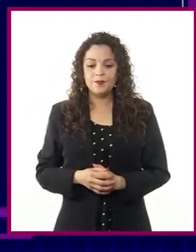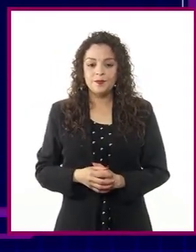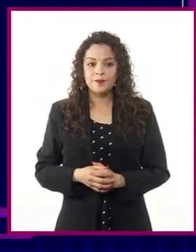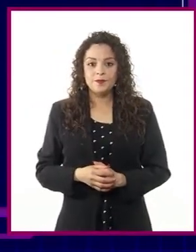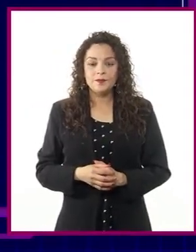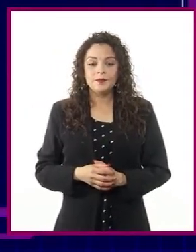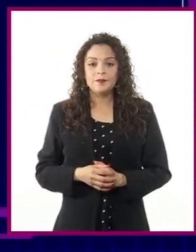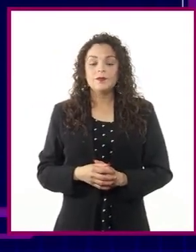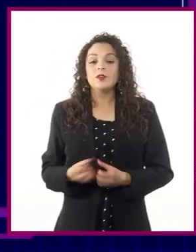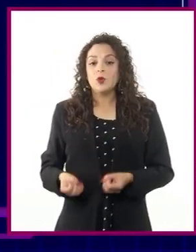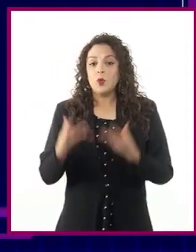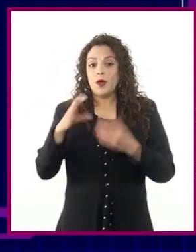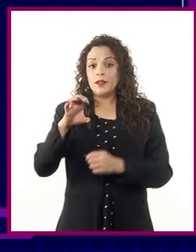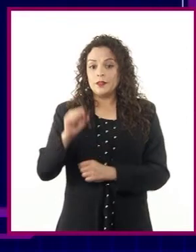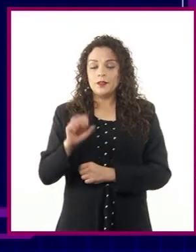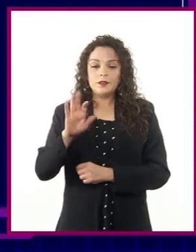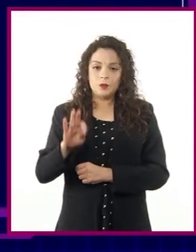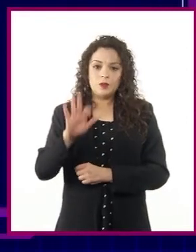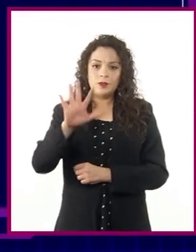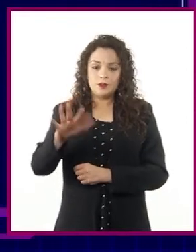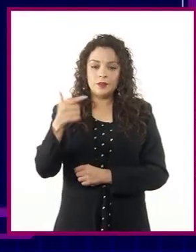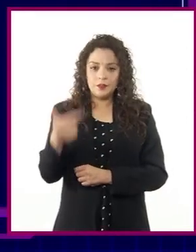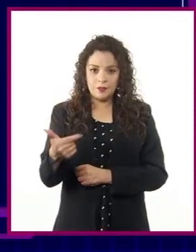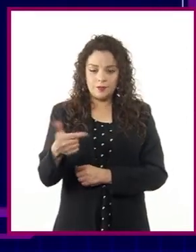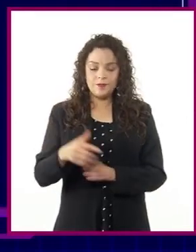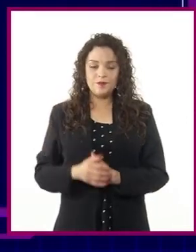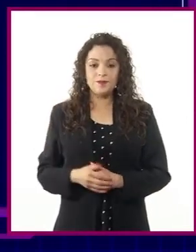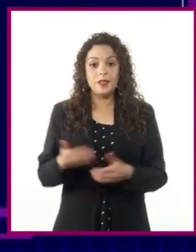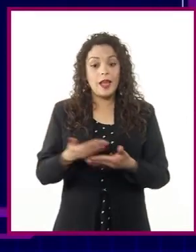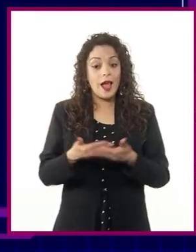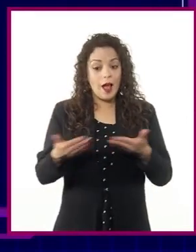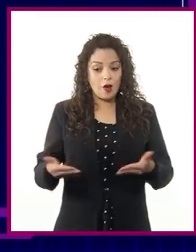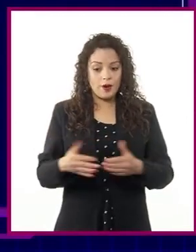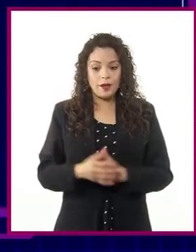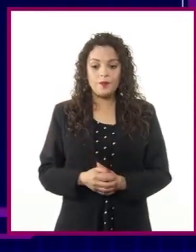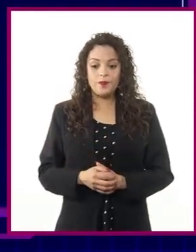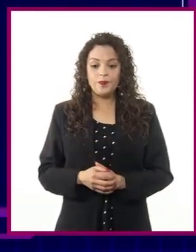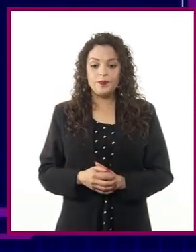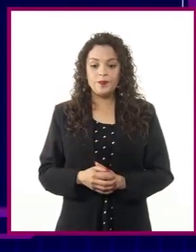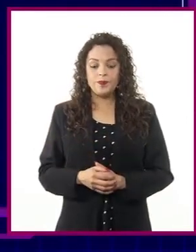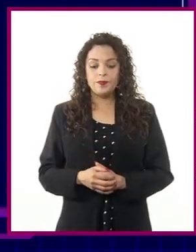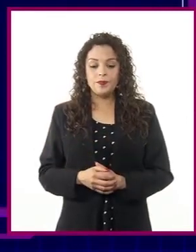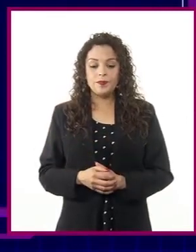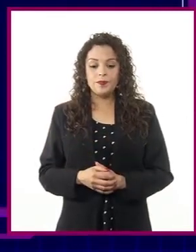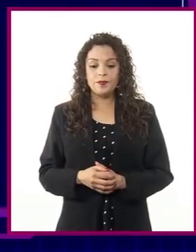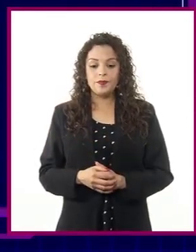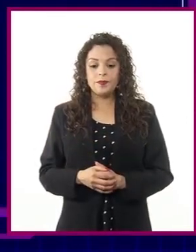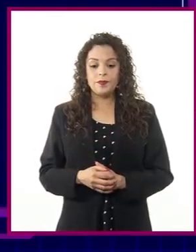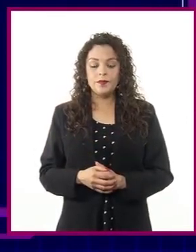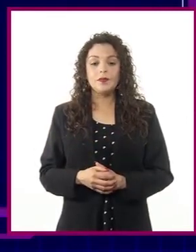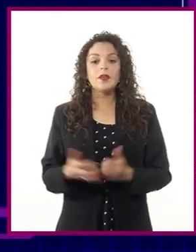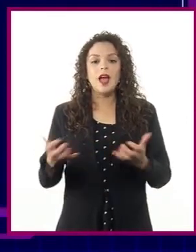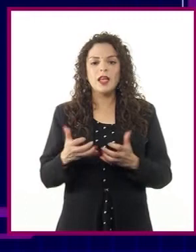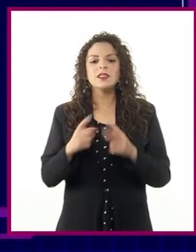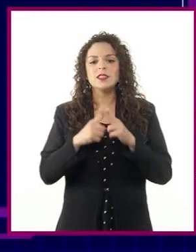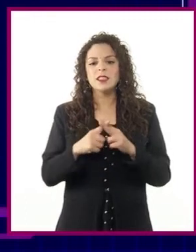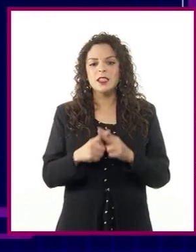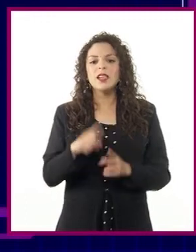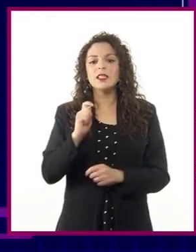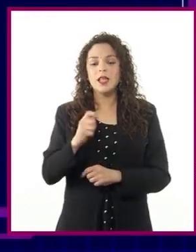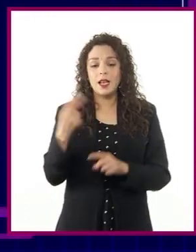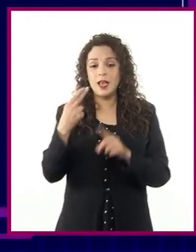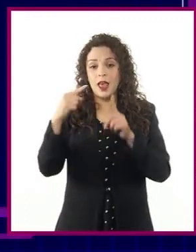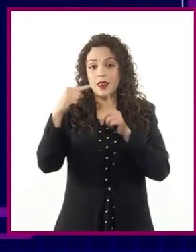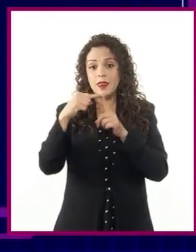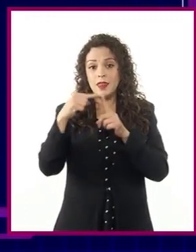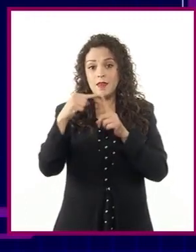cual equivale a 45 gramos. Ahora bien, para concluir la resolución del problema es suficiente dividir la masa